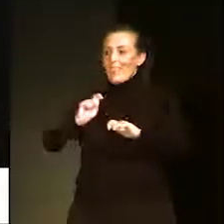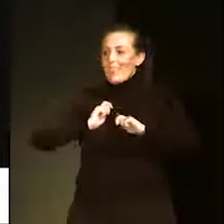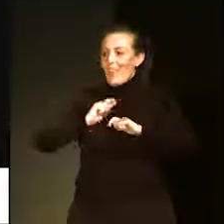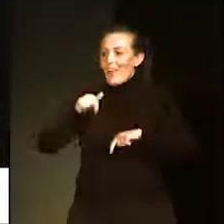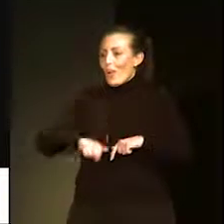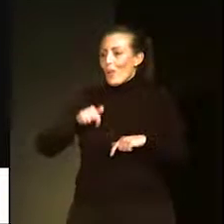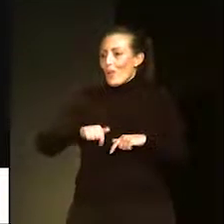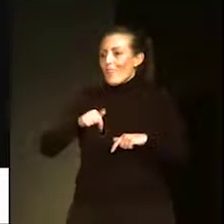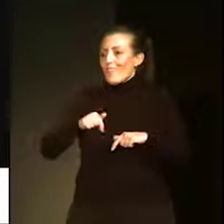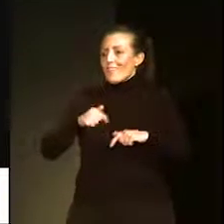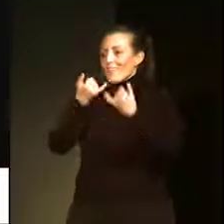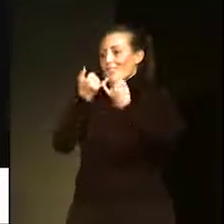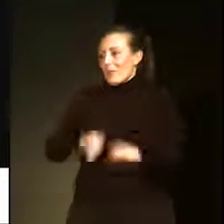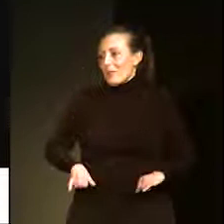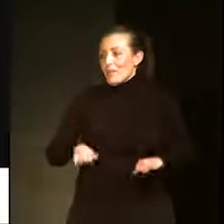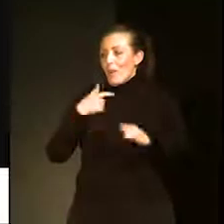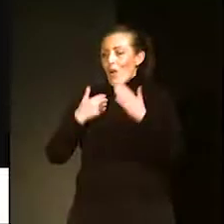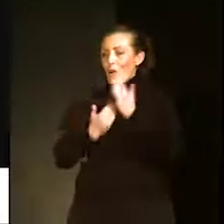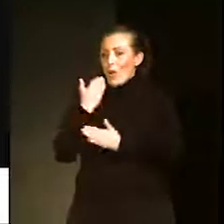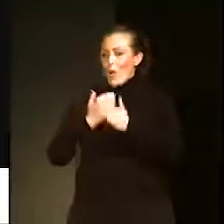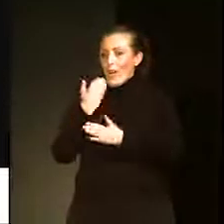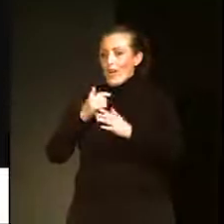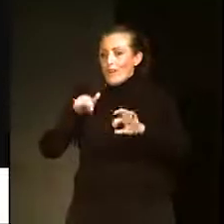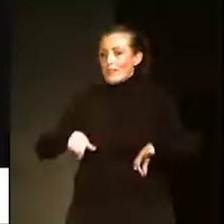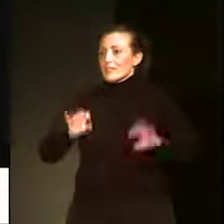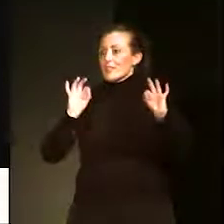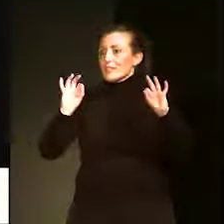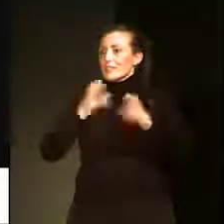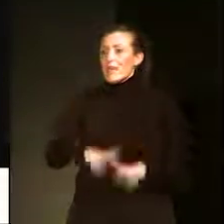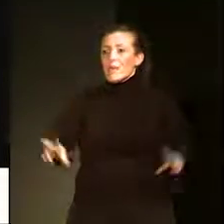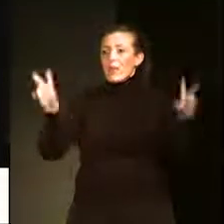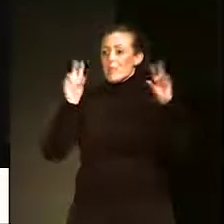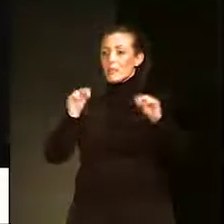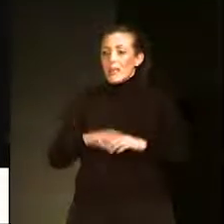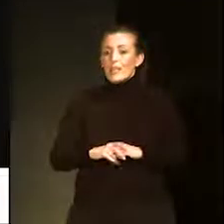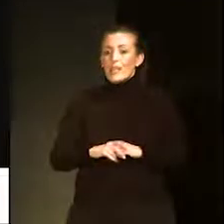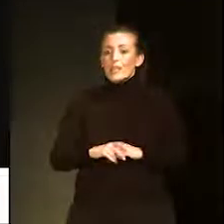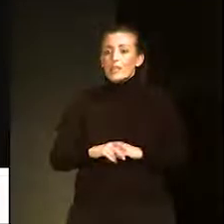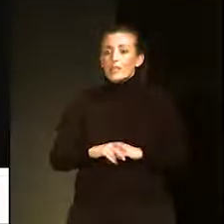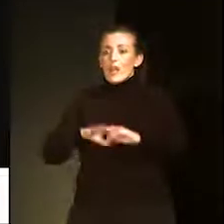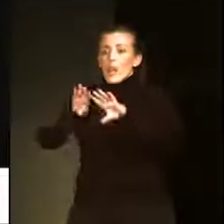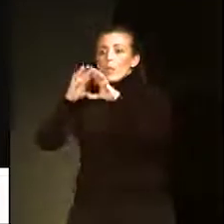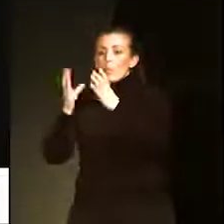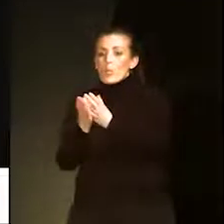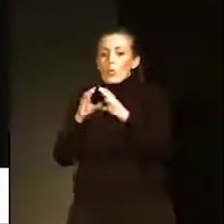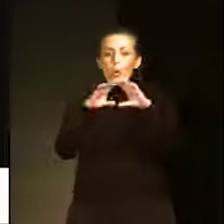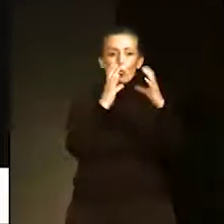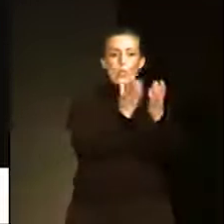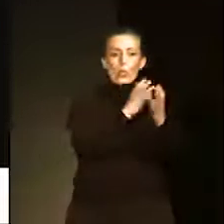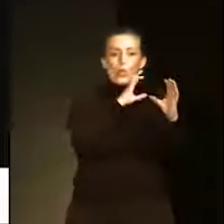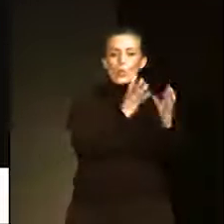la celebración de unas jornadas como esta. Así que, para terminar, todos los mundos están en